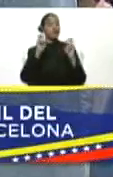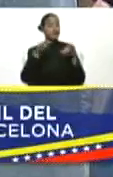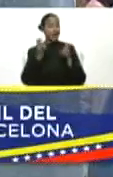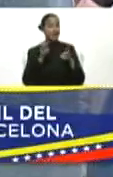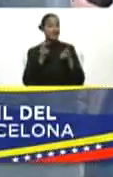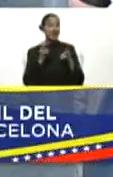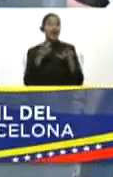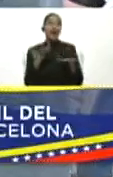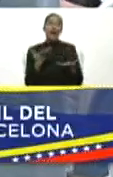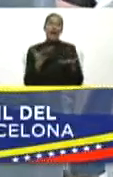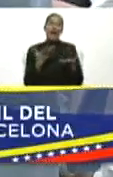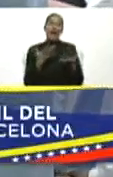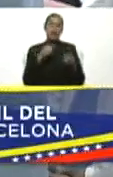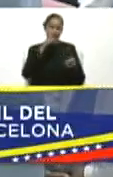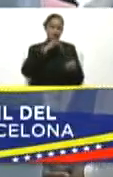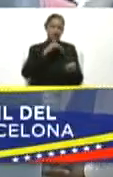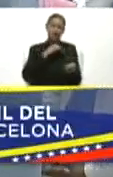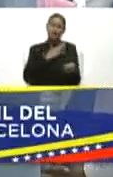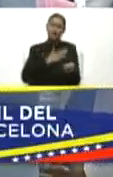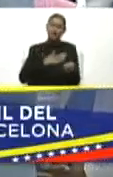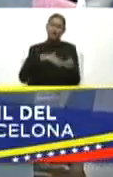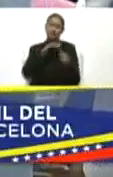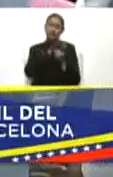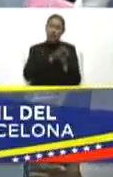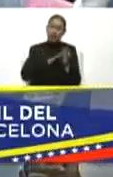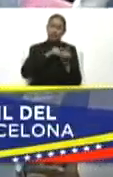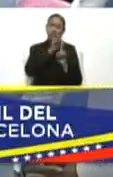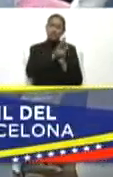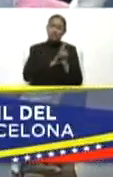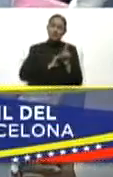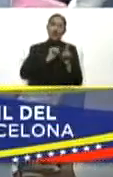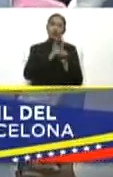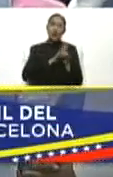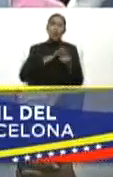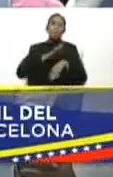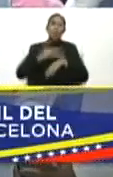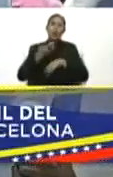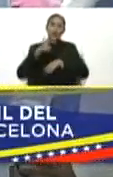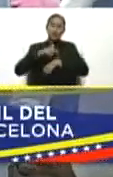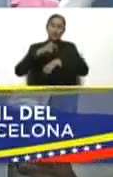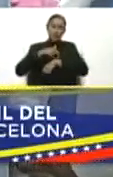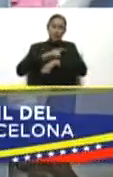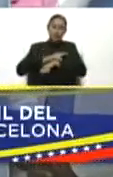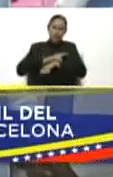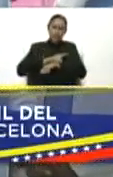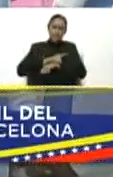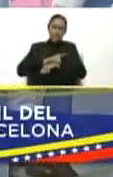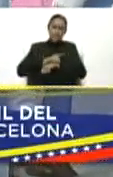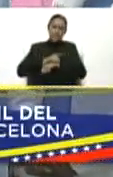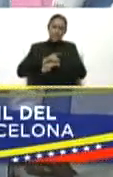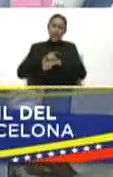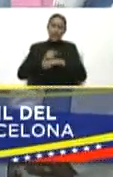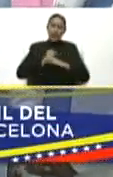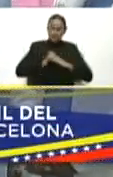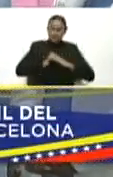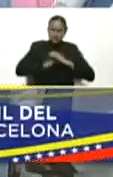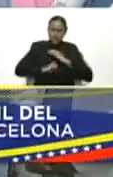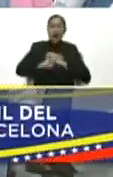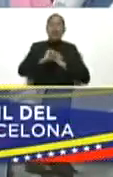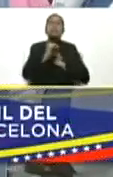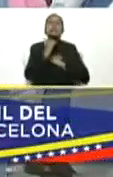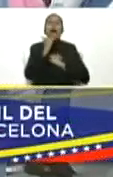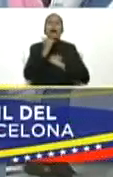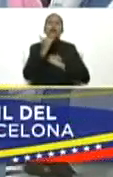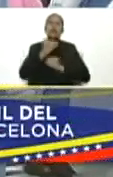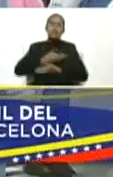le dan cariño, ¿verdad? Sí, señor. Así mismo es. Clave, porque esa es la hora del amor. Es la hora de la creación. Es la